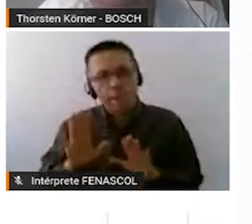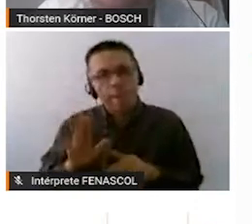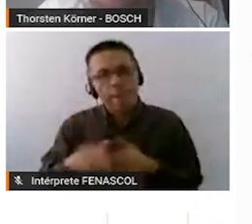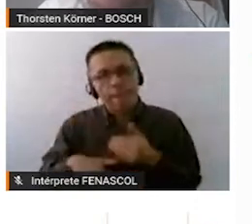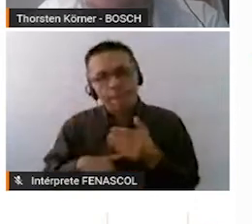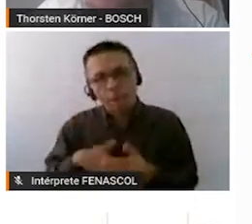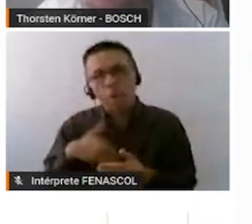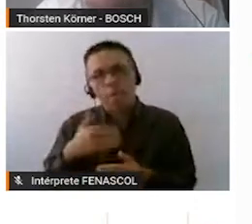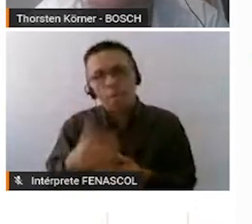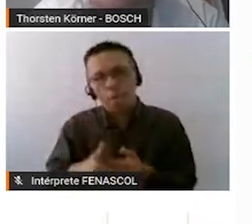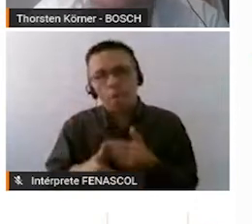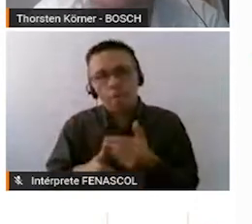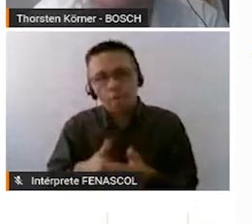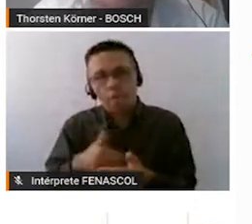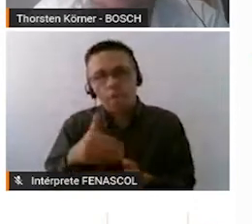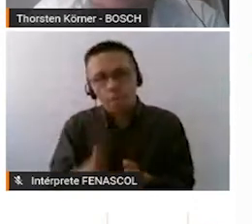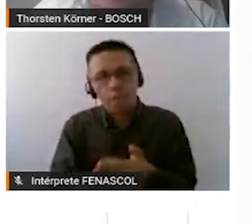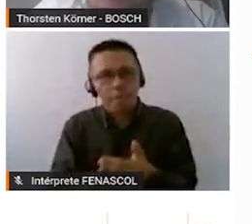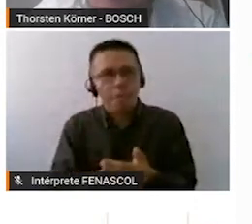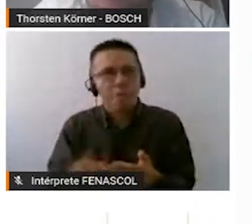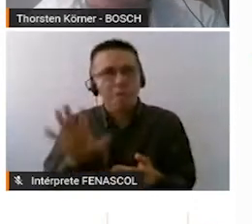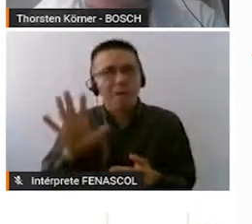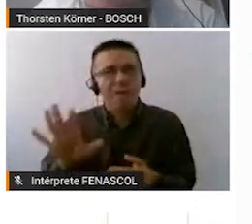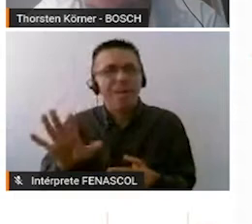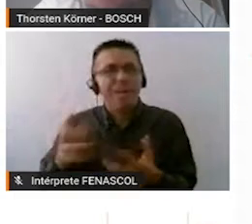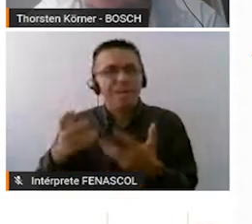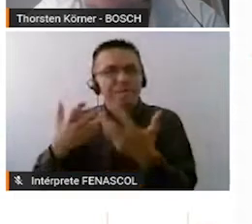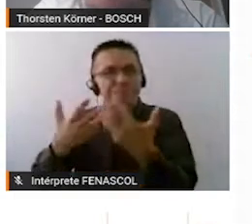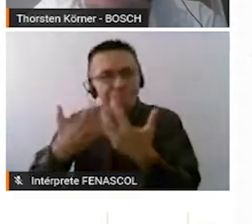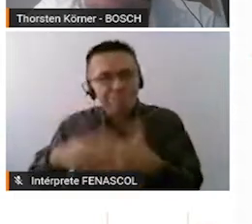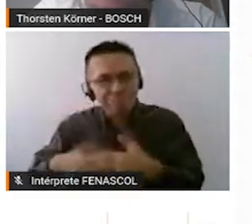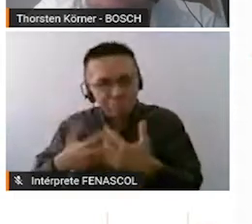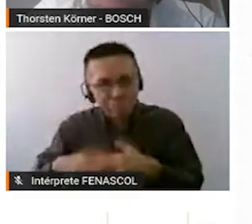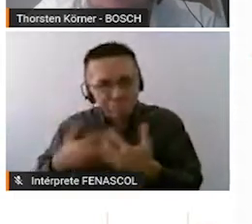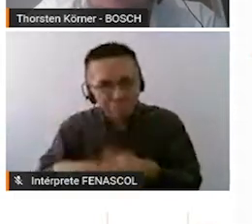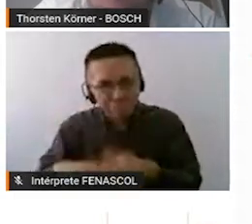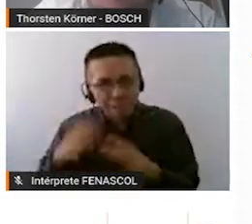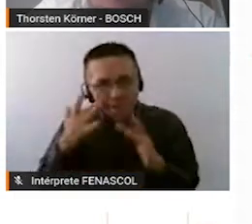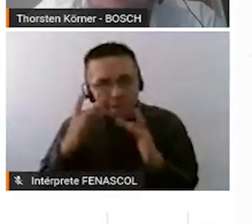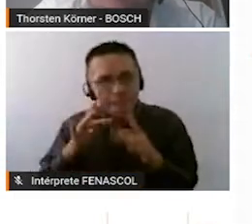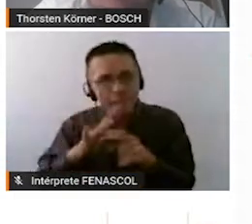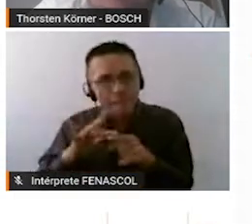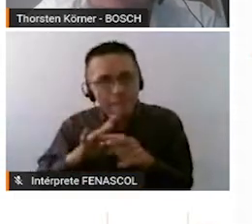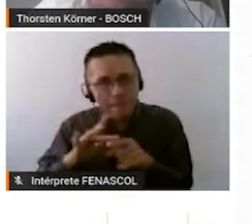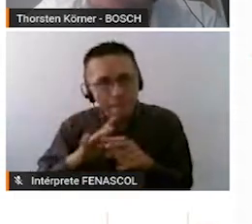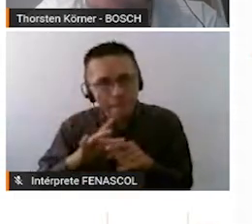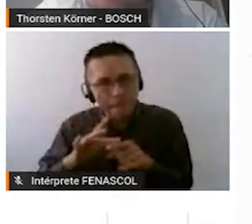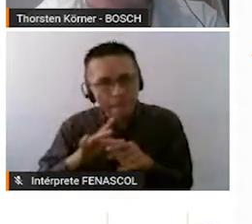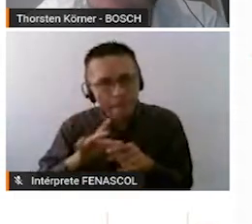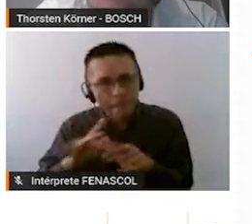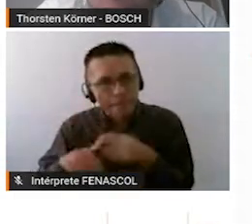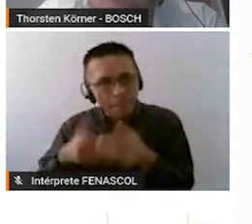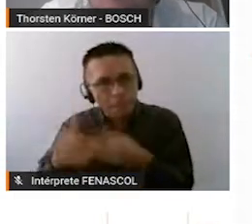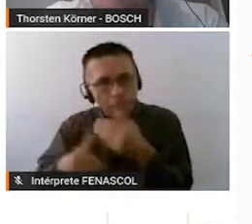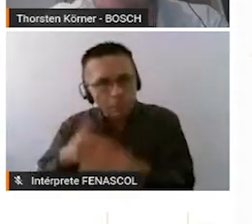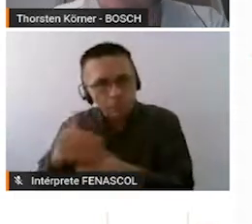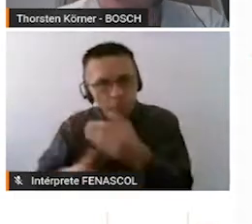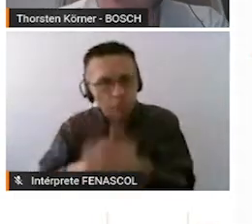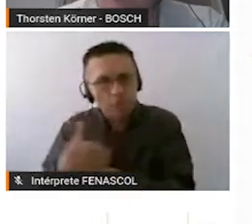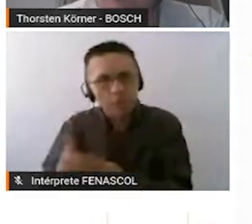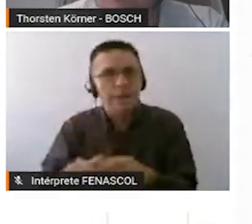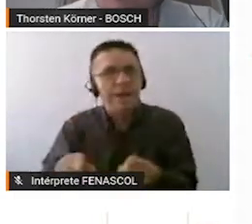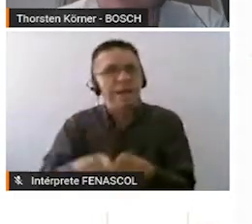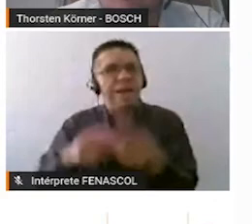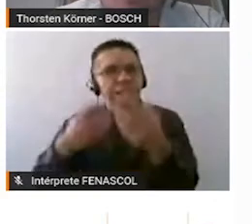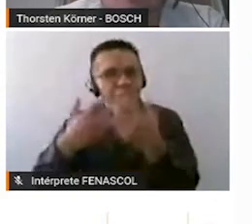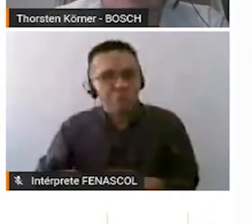la oportunidad a toda la industria a implementar paso a paso un proceso de industria